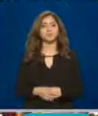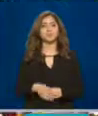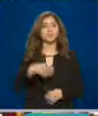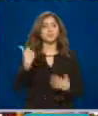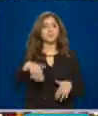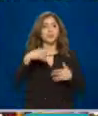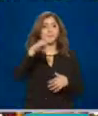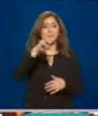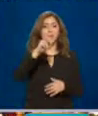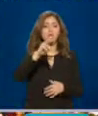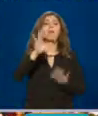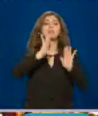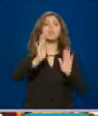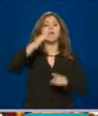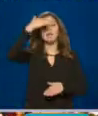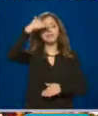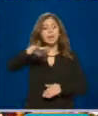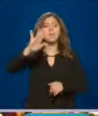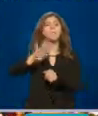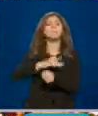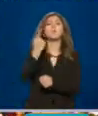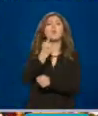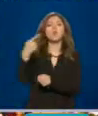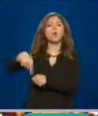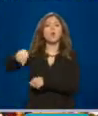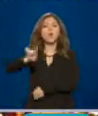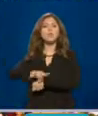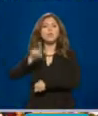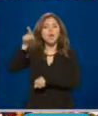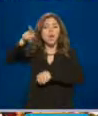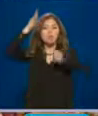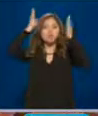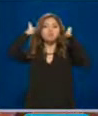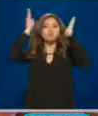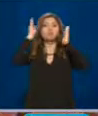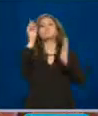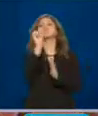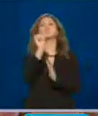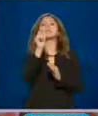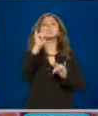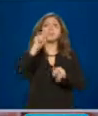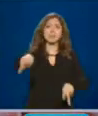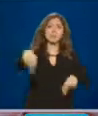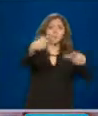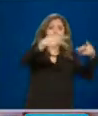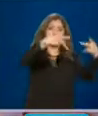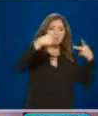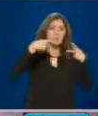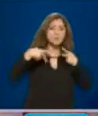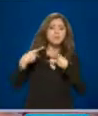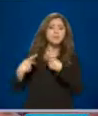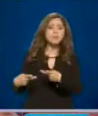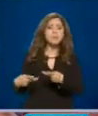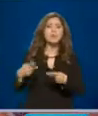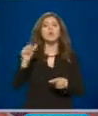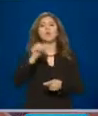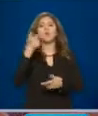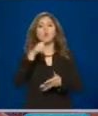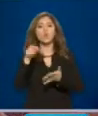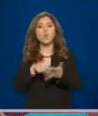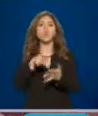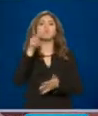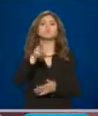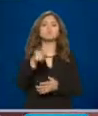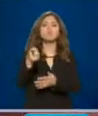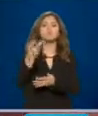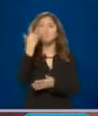ya nos informaste. Ahora sí ya sabemos. Porque todo. las mulitas, Exactamente. Las mulitas, que bueno, sí las venden por todos lados, eso sí, Sí. y en todas partes de y la son ciudad. lindas,